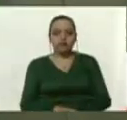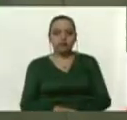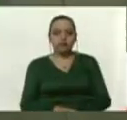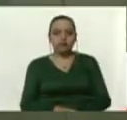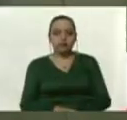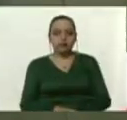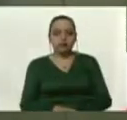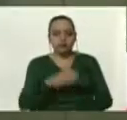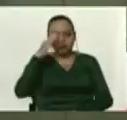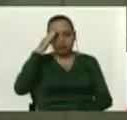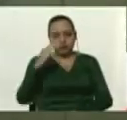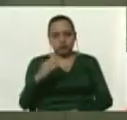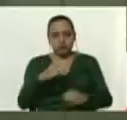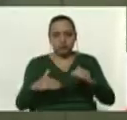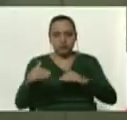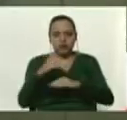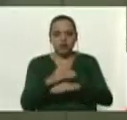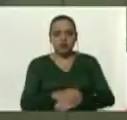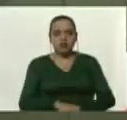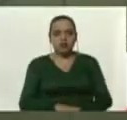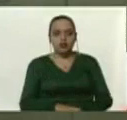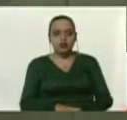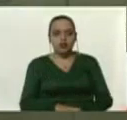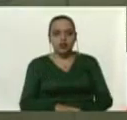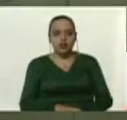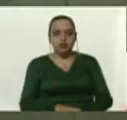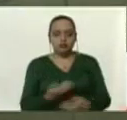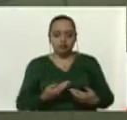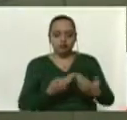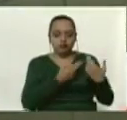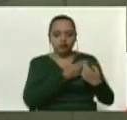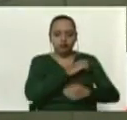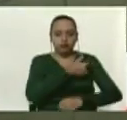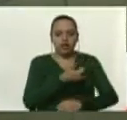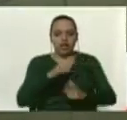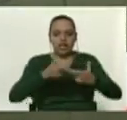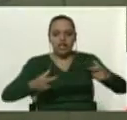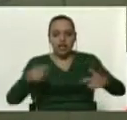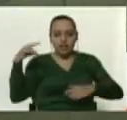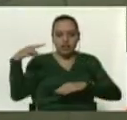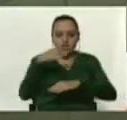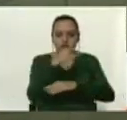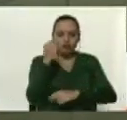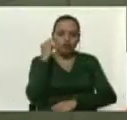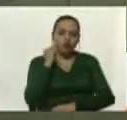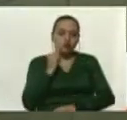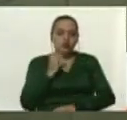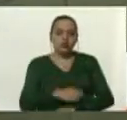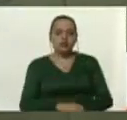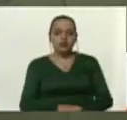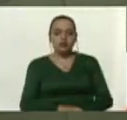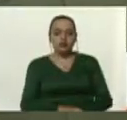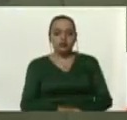el mayor general Pedro Juliat, comandante general de la aviación militar bolivariana.